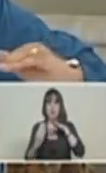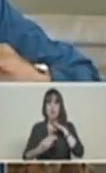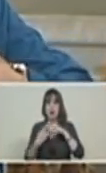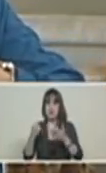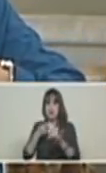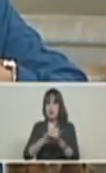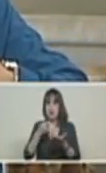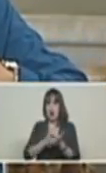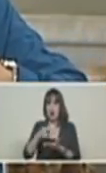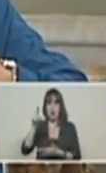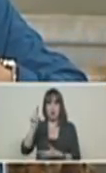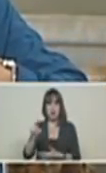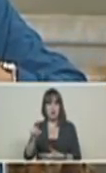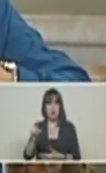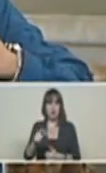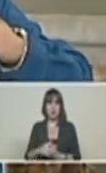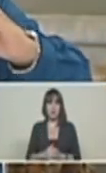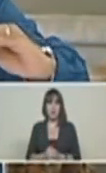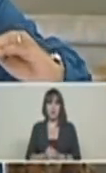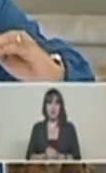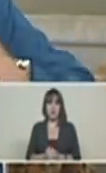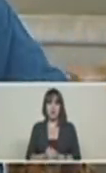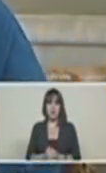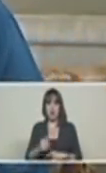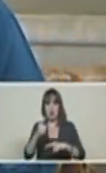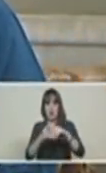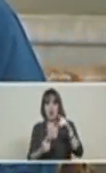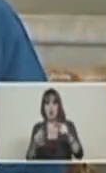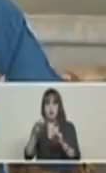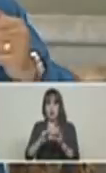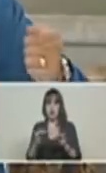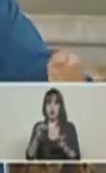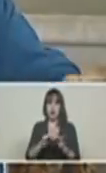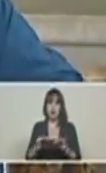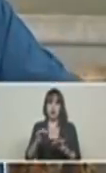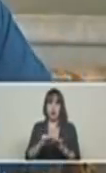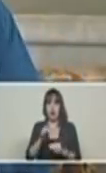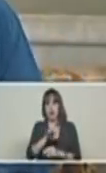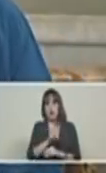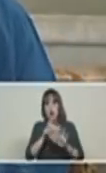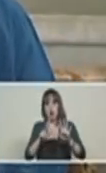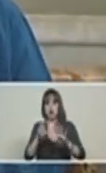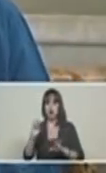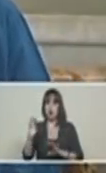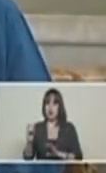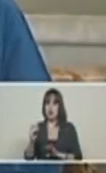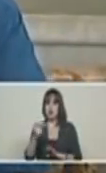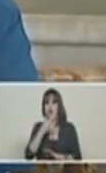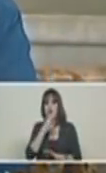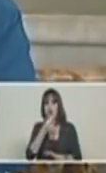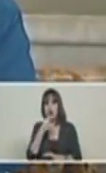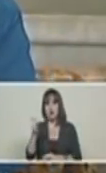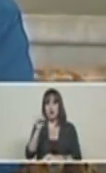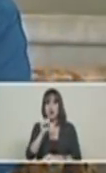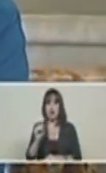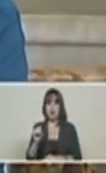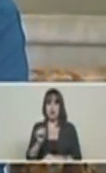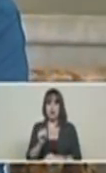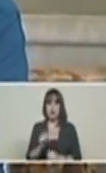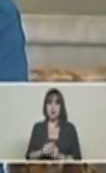mínimo de la sociedad, en medio Petro, 1.800 bolívares, como la